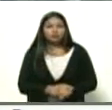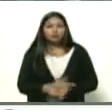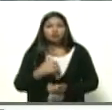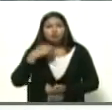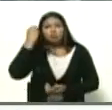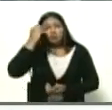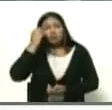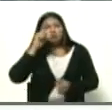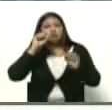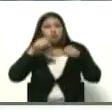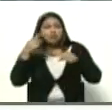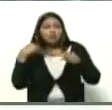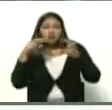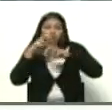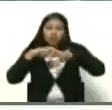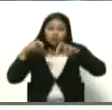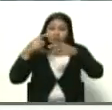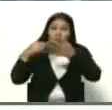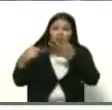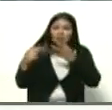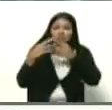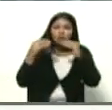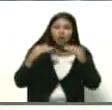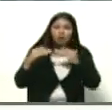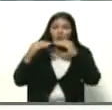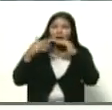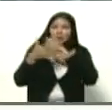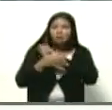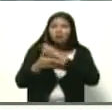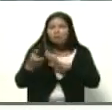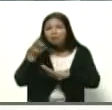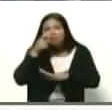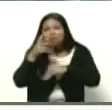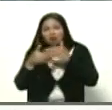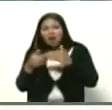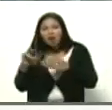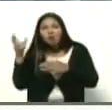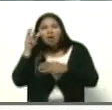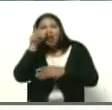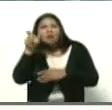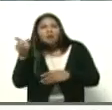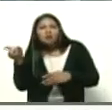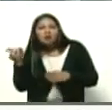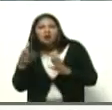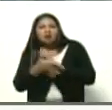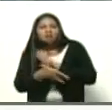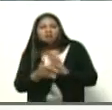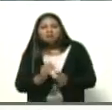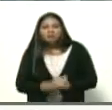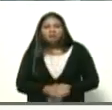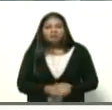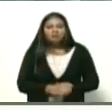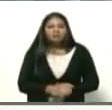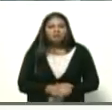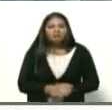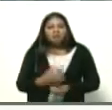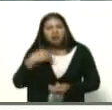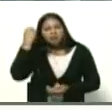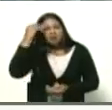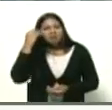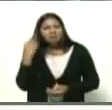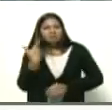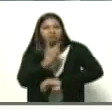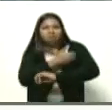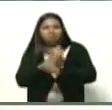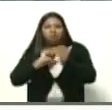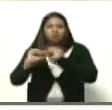sí debería haber una revisión de todas las causas, por cerrar todas las causas que están pendientes, escuchar a las víctimas. Y también creo que hay que vacunarse contra